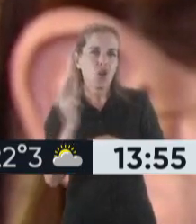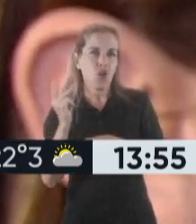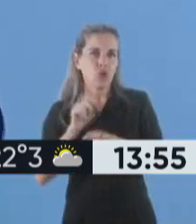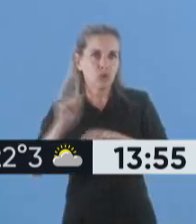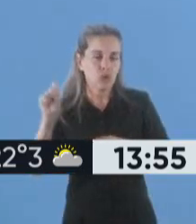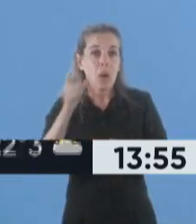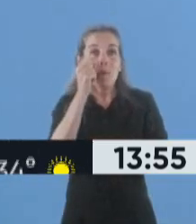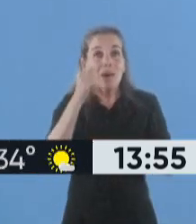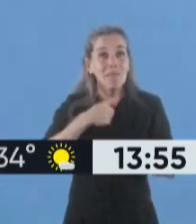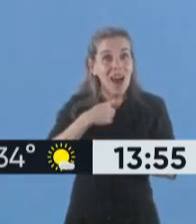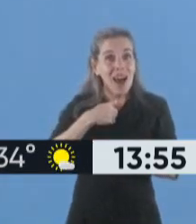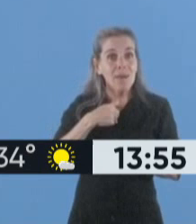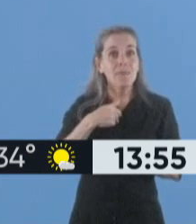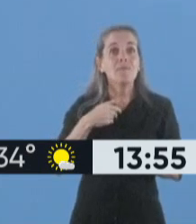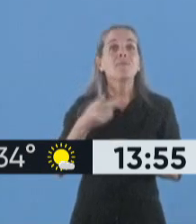Mi padre para